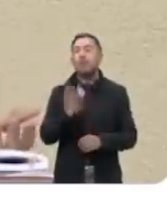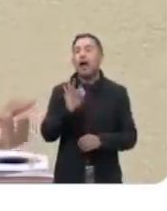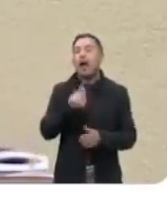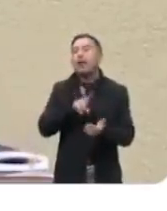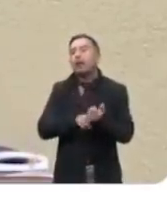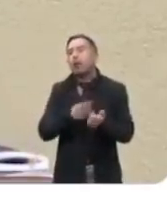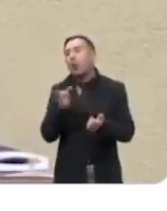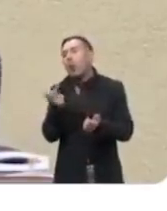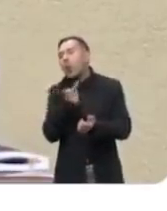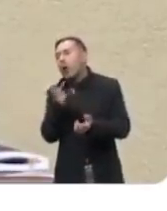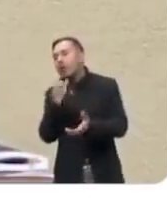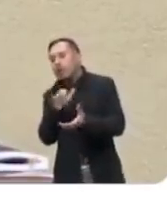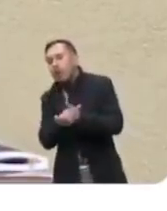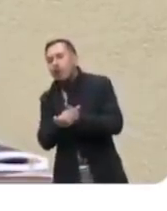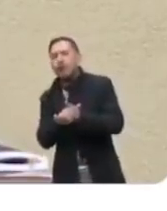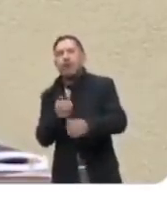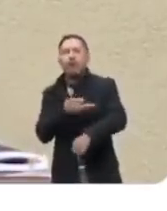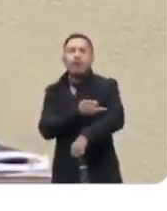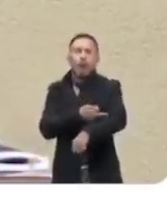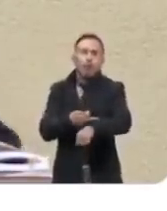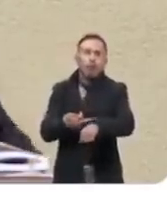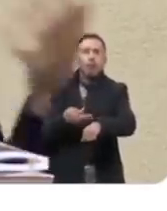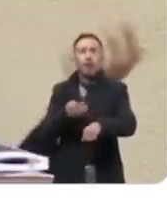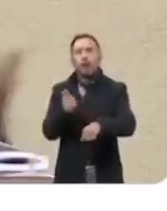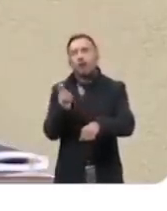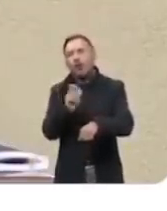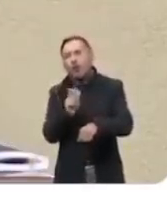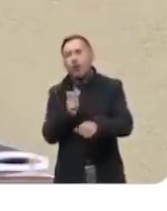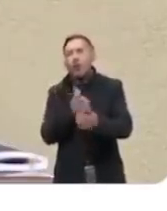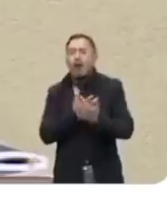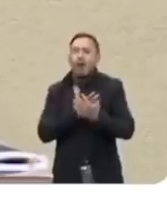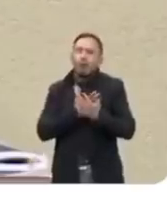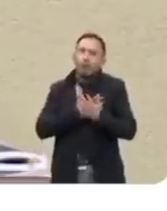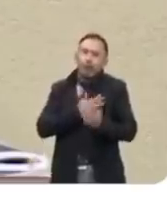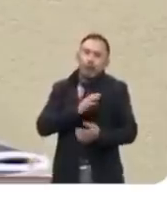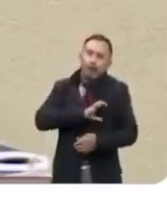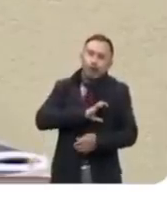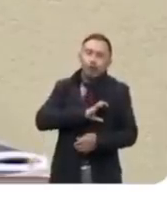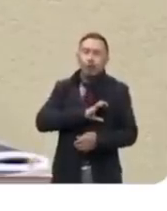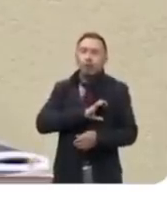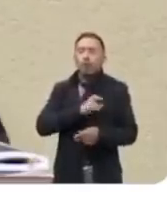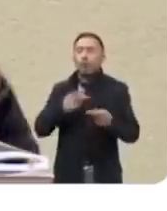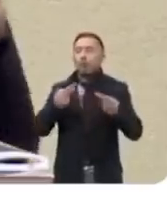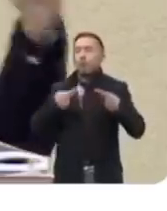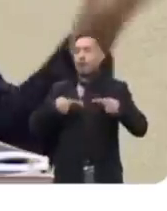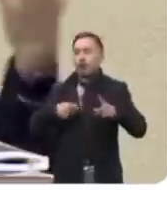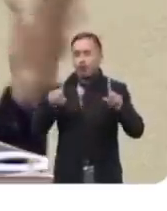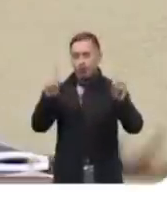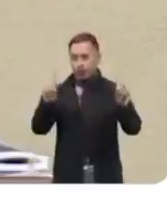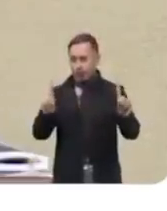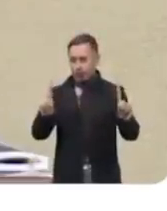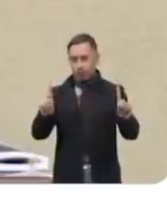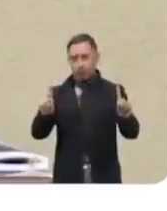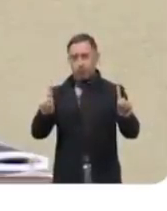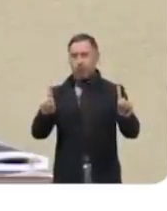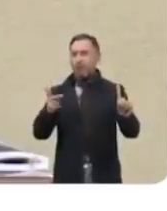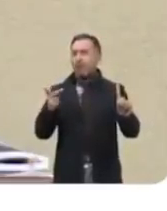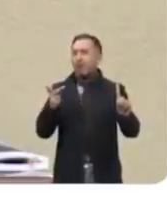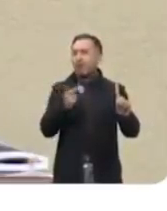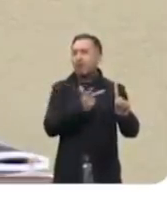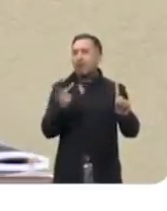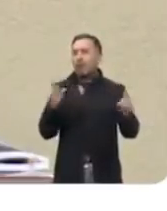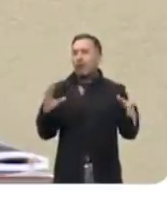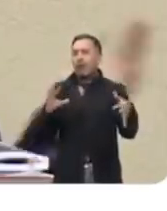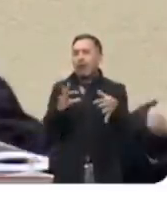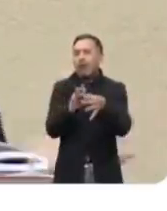parentesco sea una relación afectiva si hay una solidaridad entre dos personas que tienen algún tipo de vínculo entre